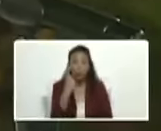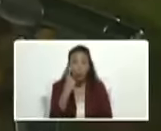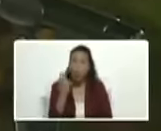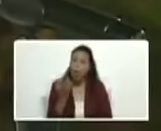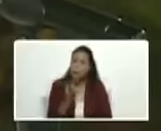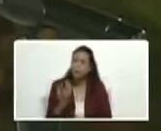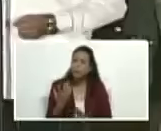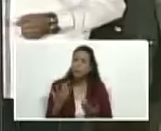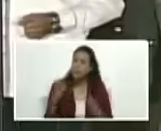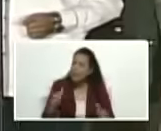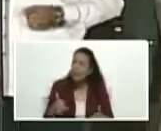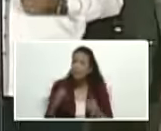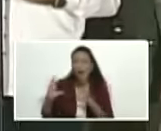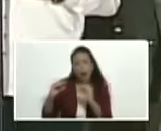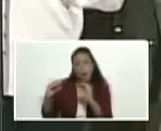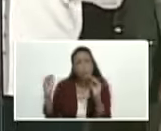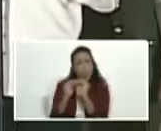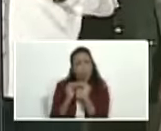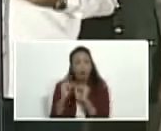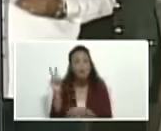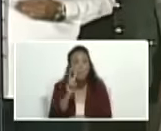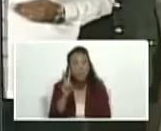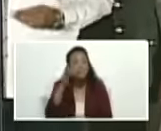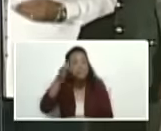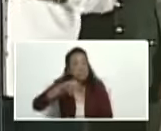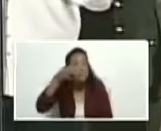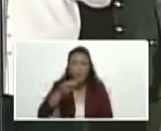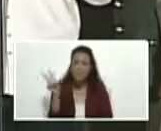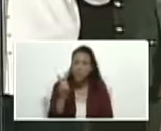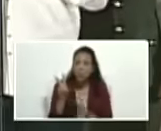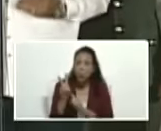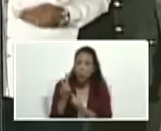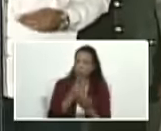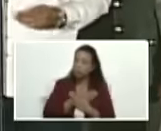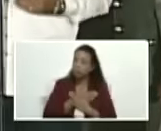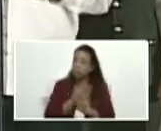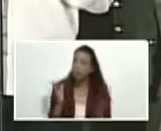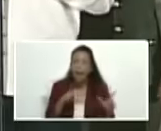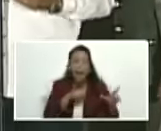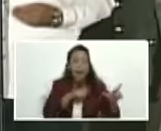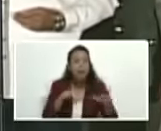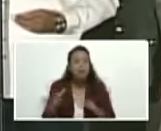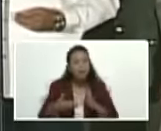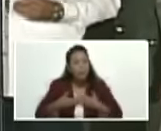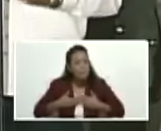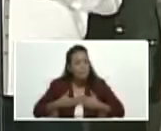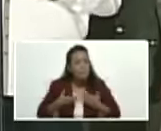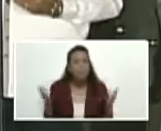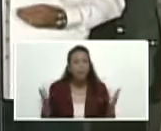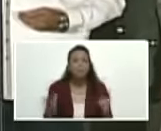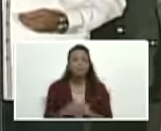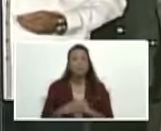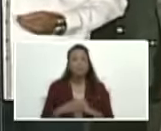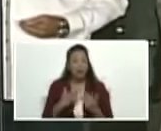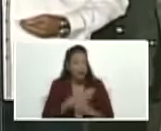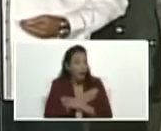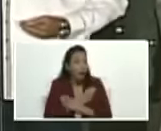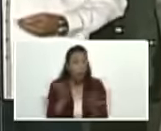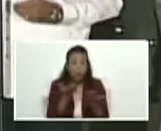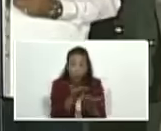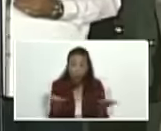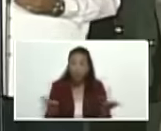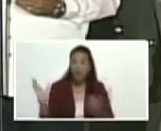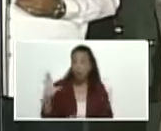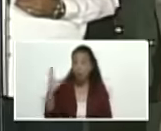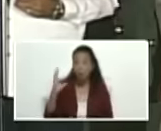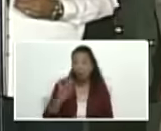decimos, presidente Petro, Venezuela siempre estará lista, dispuesta y a la orden de usted